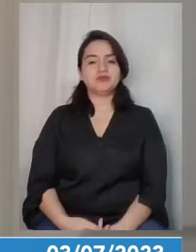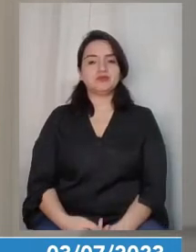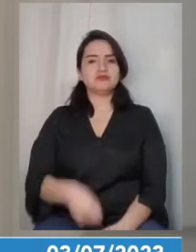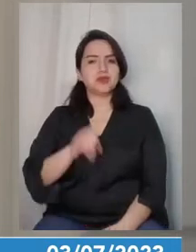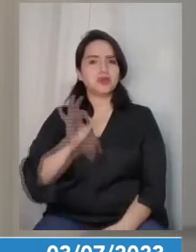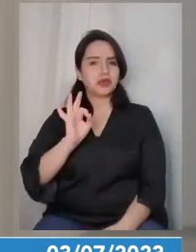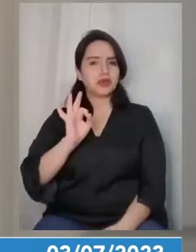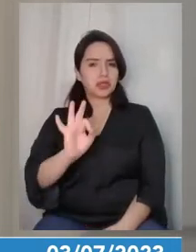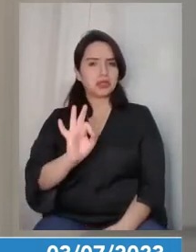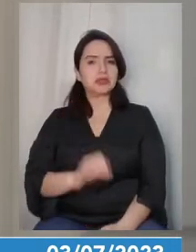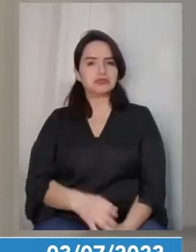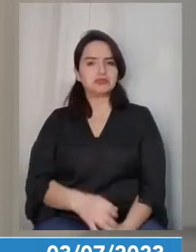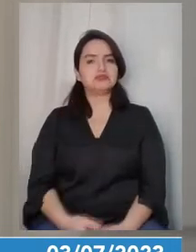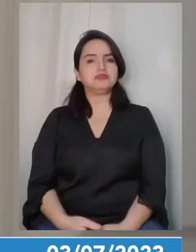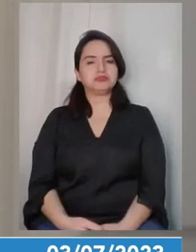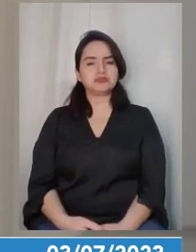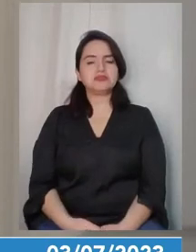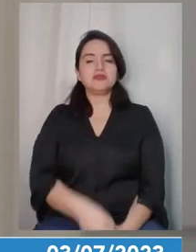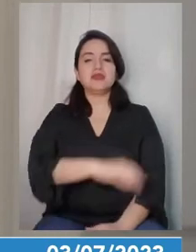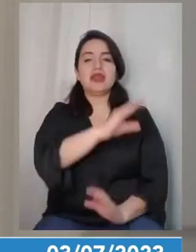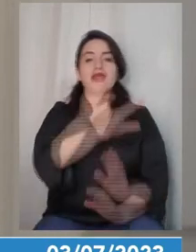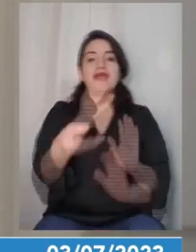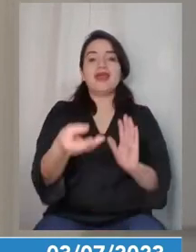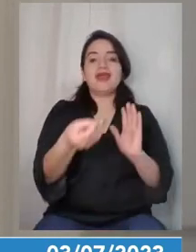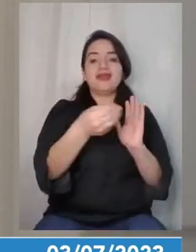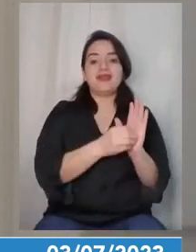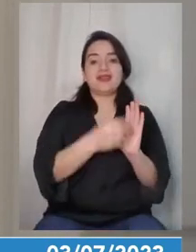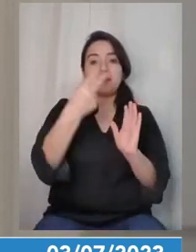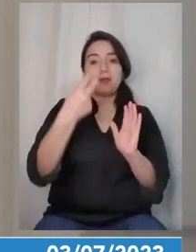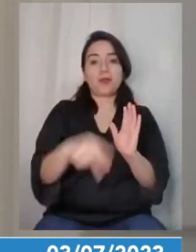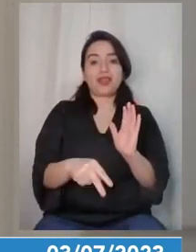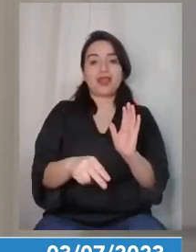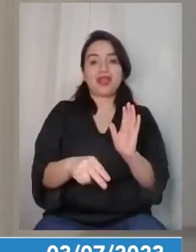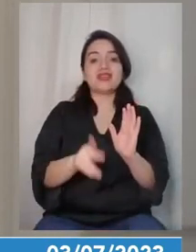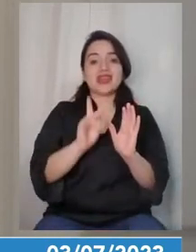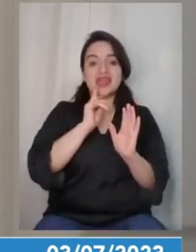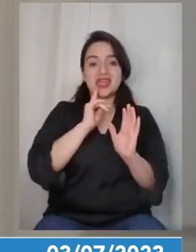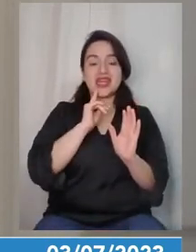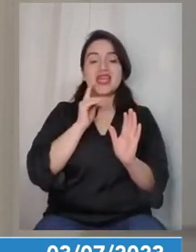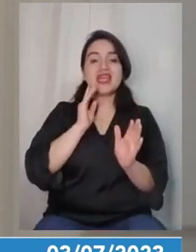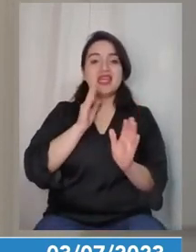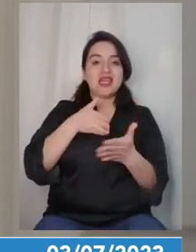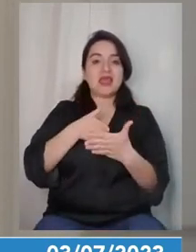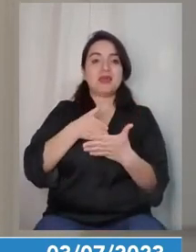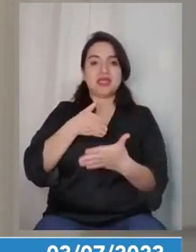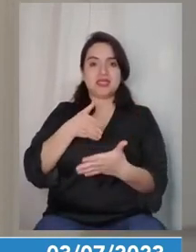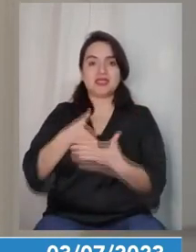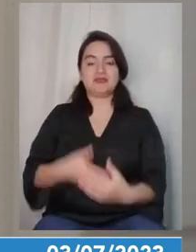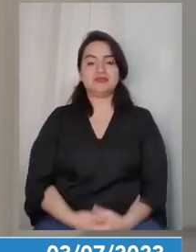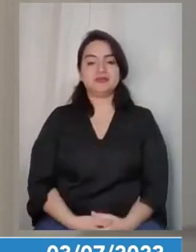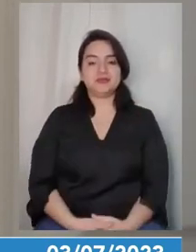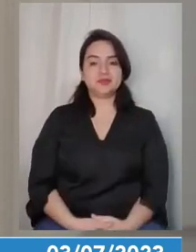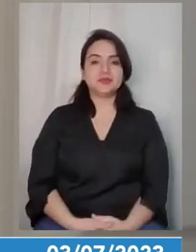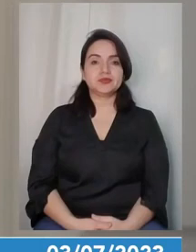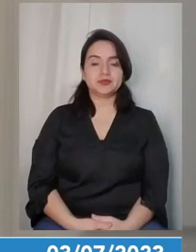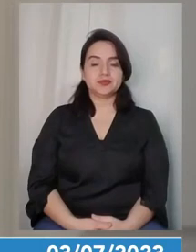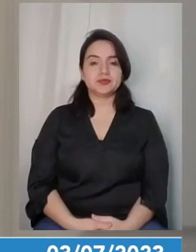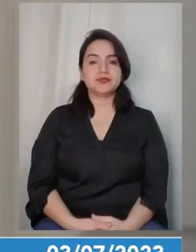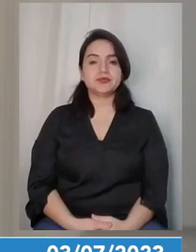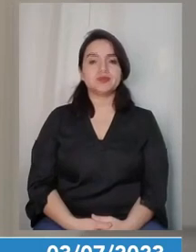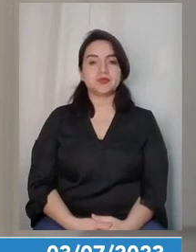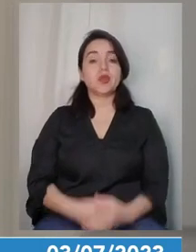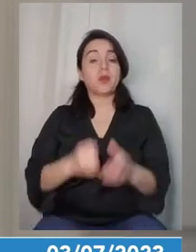cierto?, que esa propiedad va a tener ciertas limitaciones o va a poder ser susceptible de ciertas limitaciones. Y para